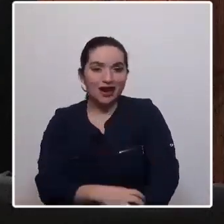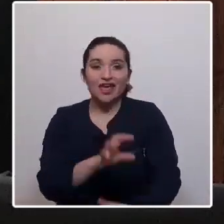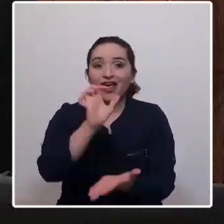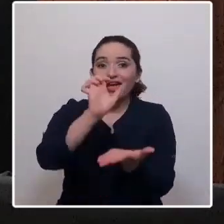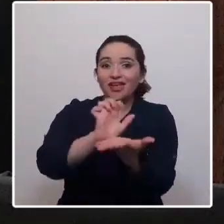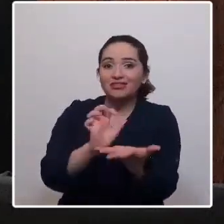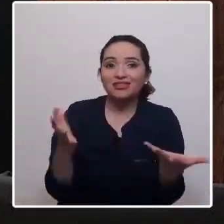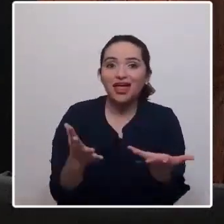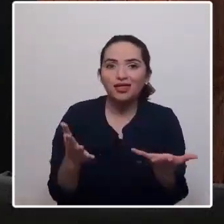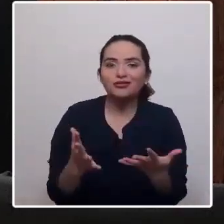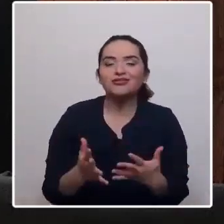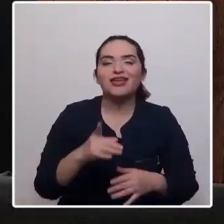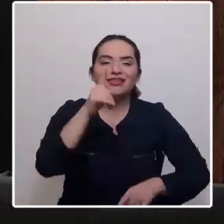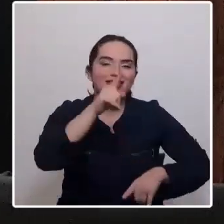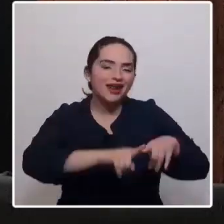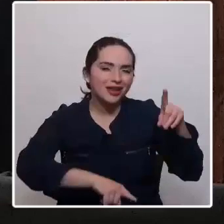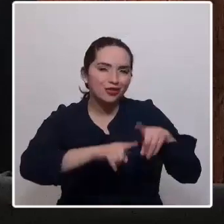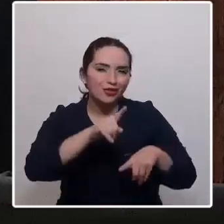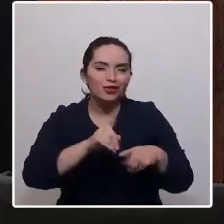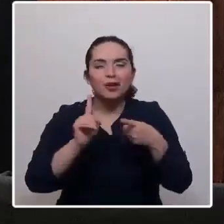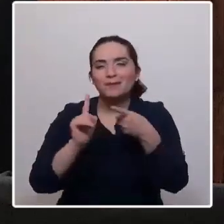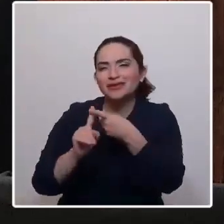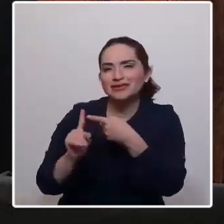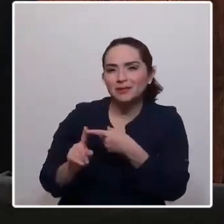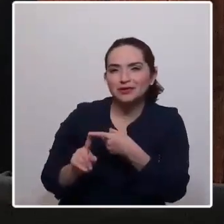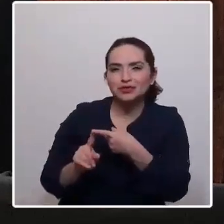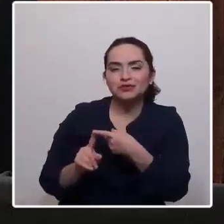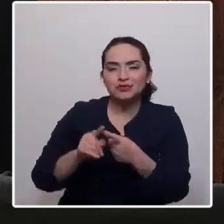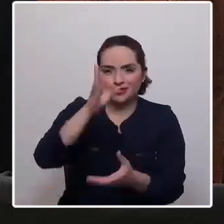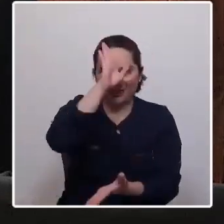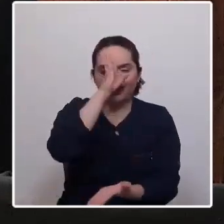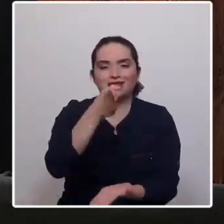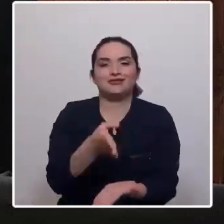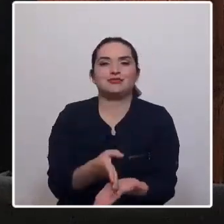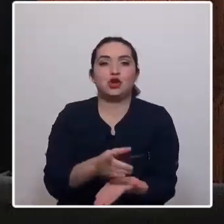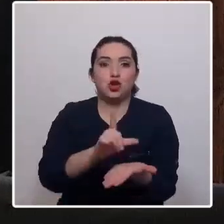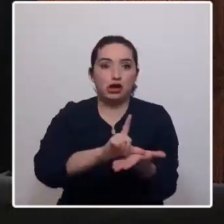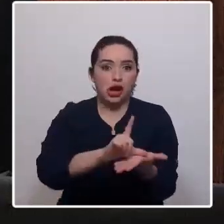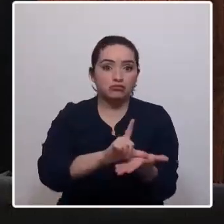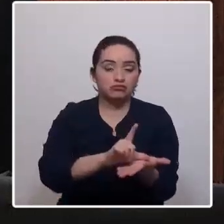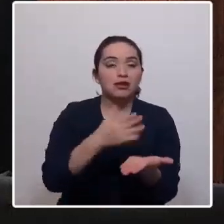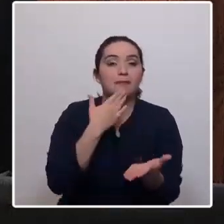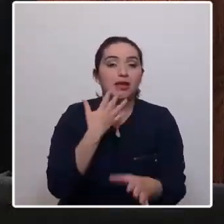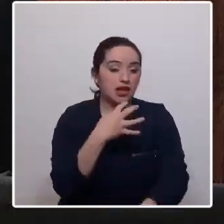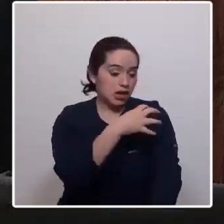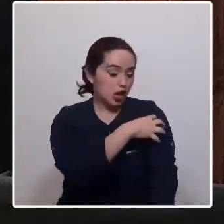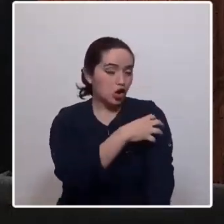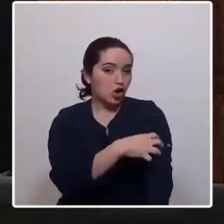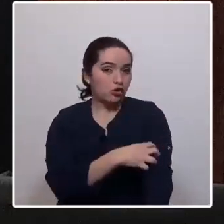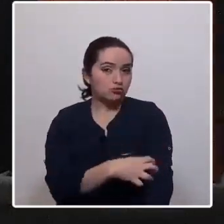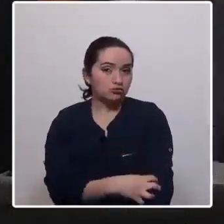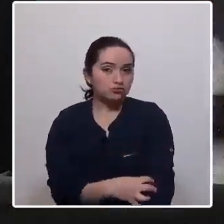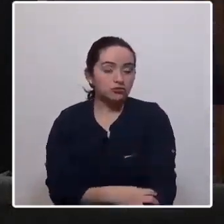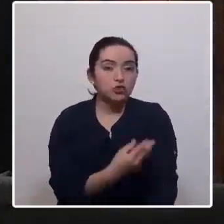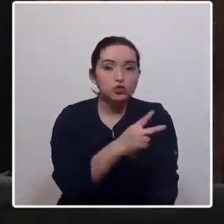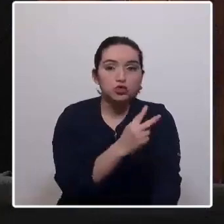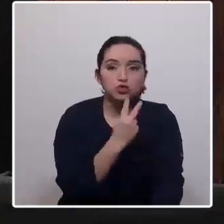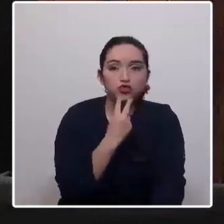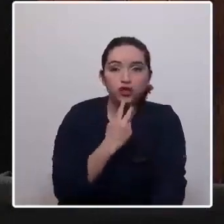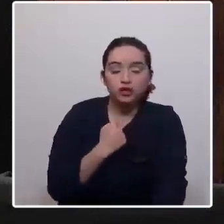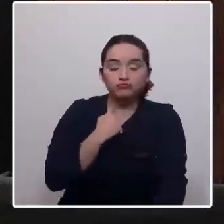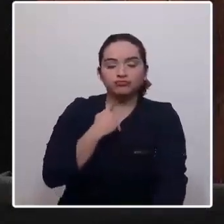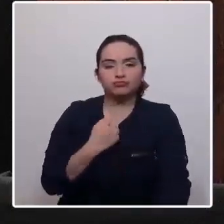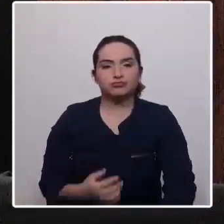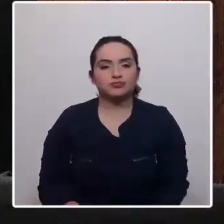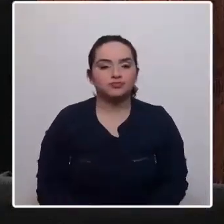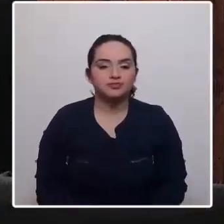los territorios y su participación en las decisiones locales y regionales que influyen en su vida.